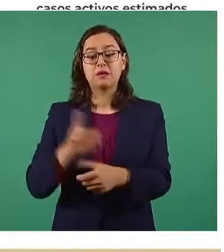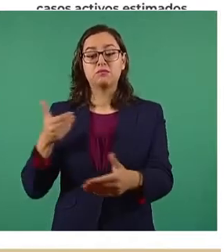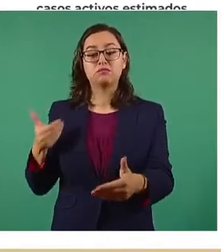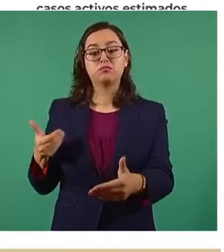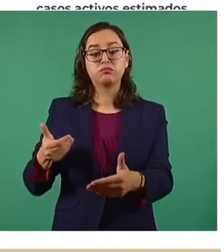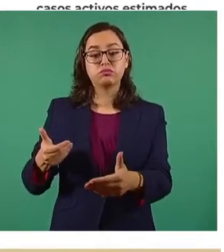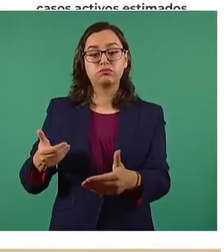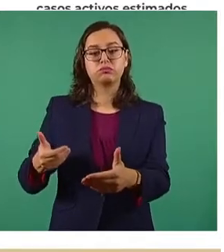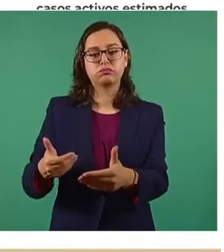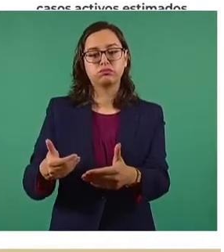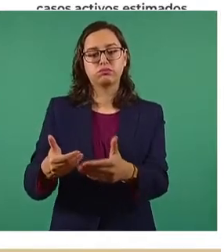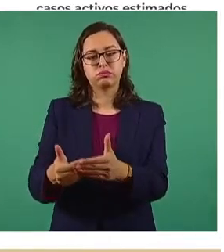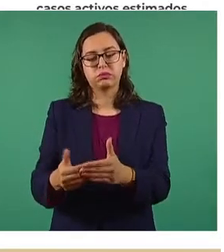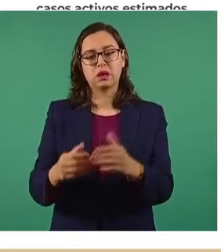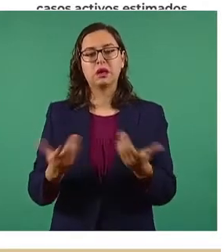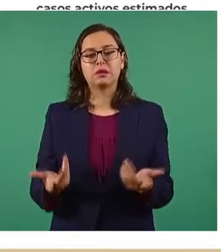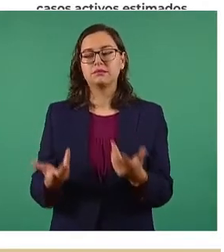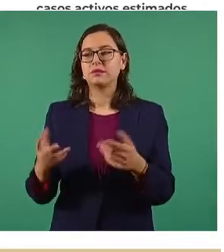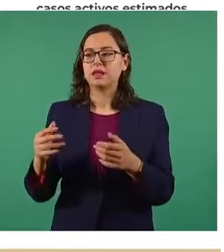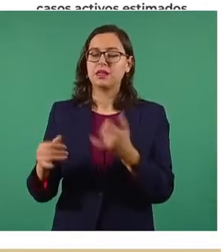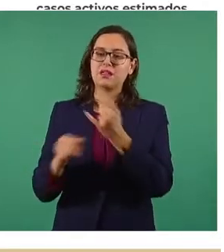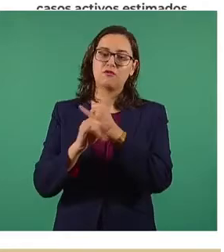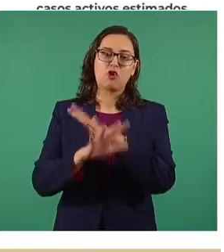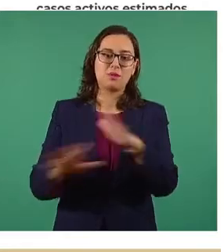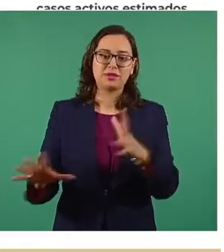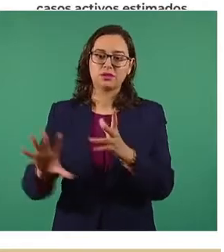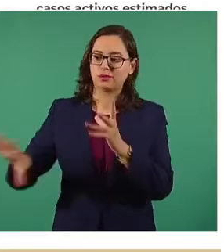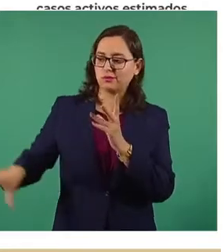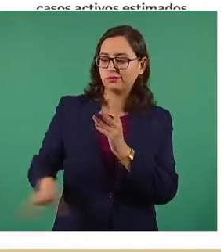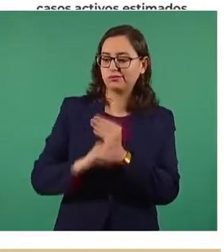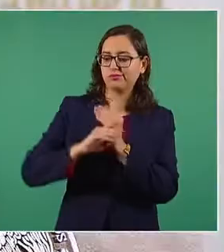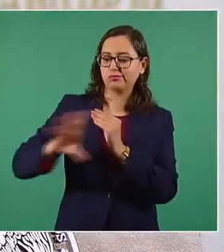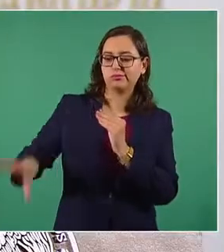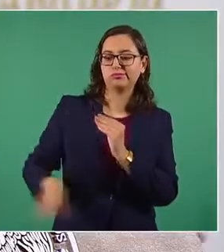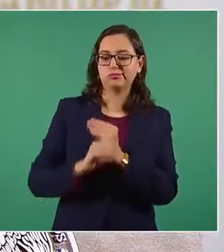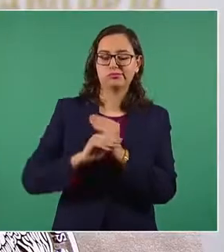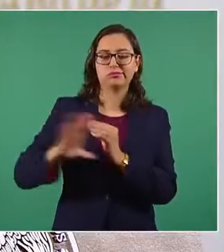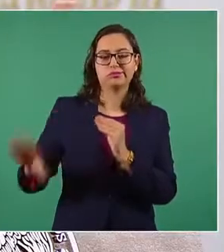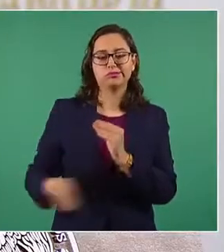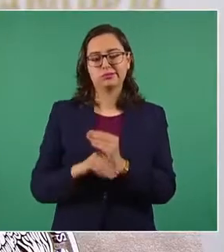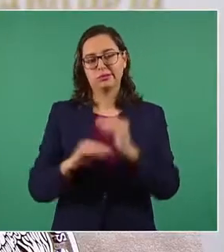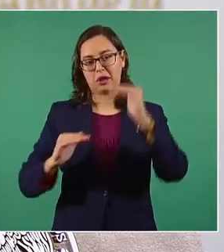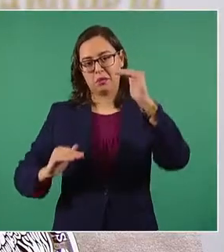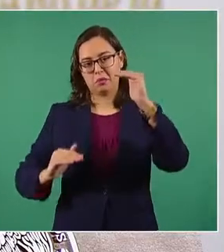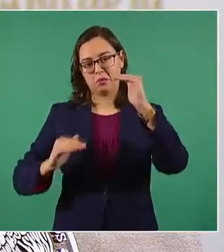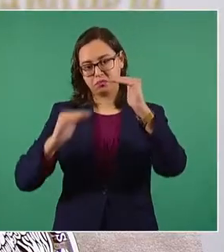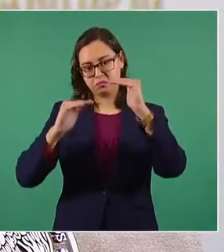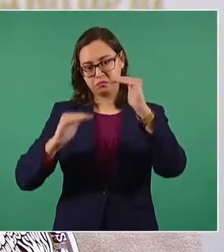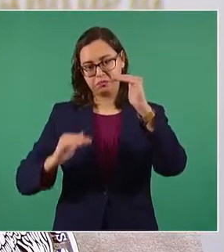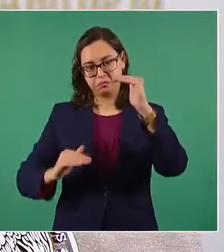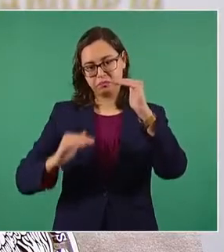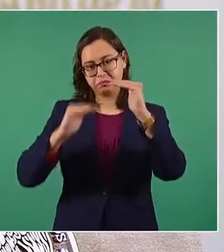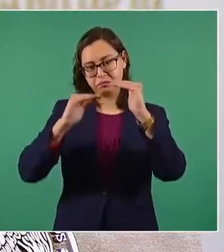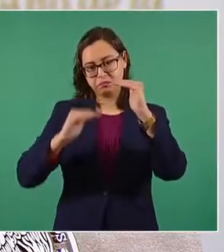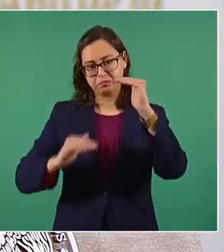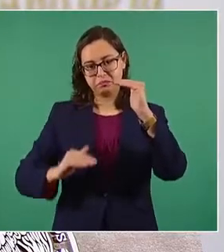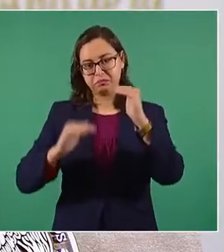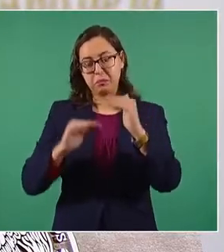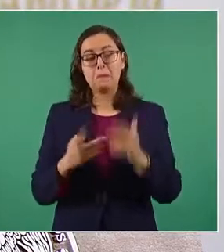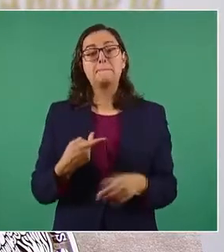conforme van fluyendo los datos de las distintas entidades federativas. Sin embargo, con una reducción inicial